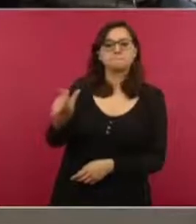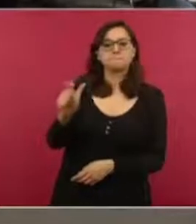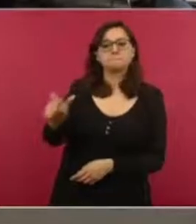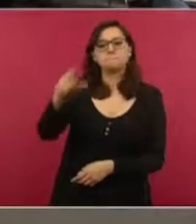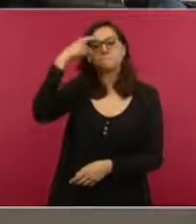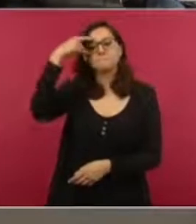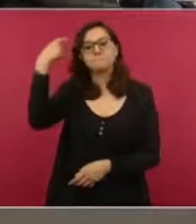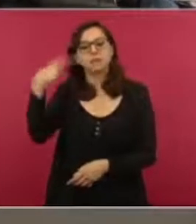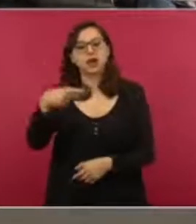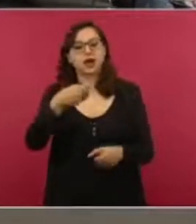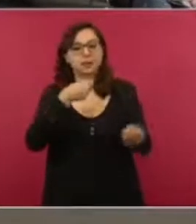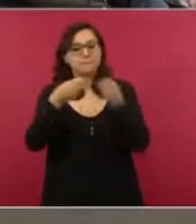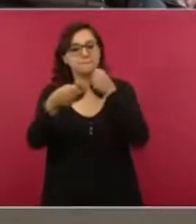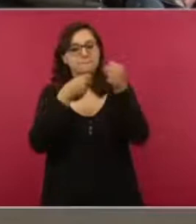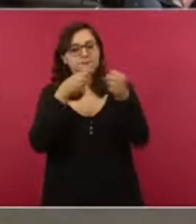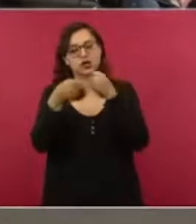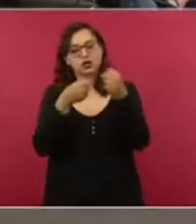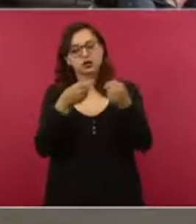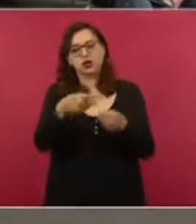vinculado con